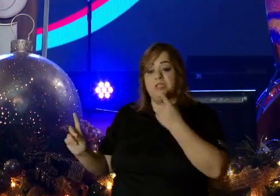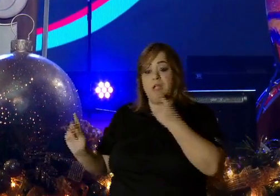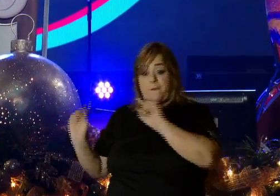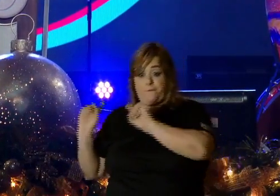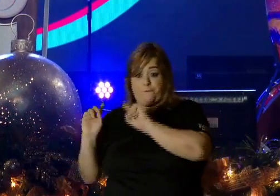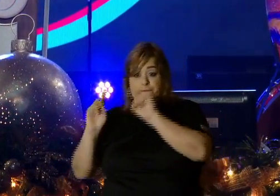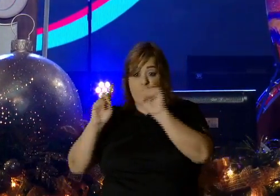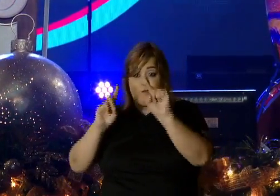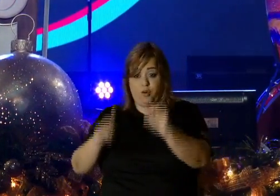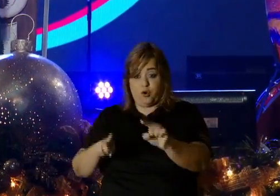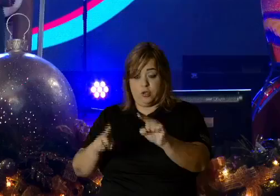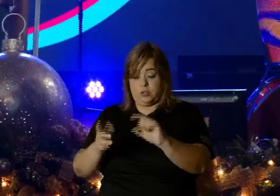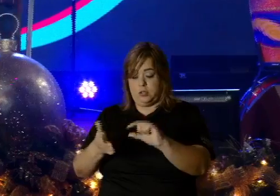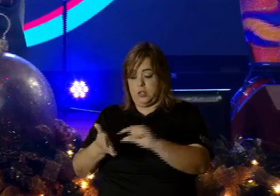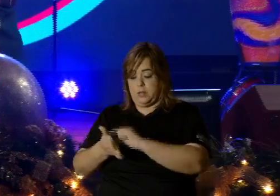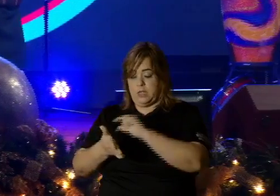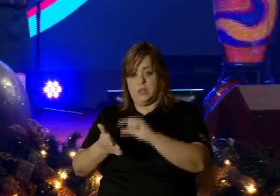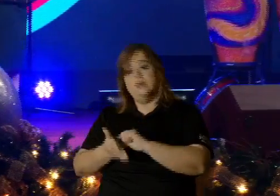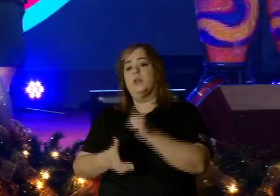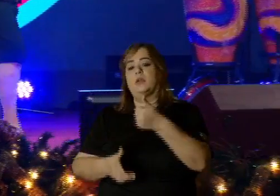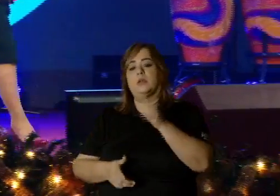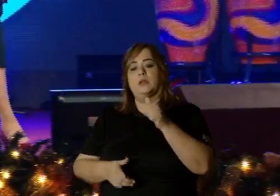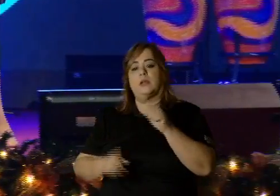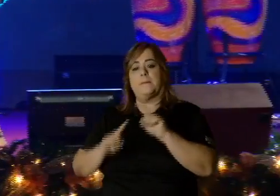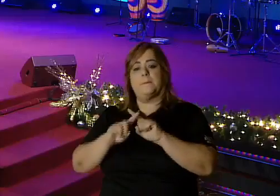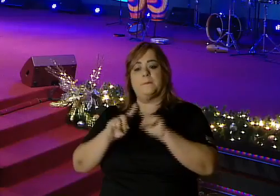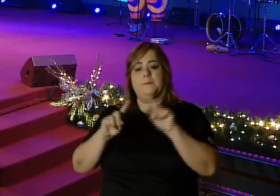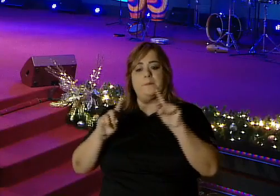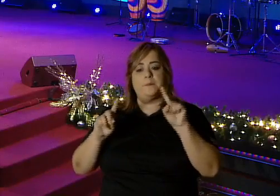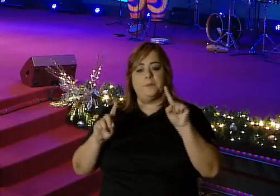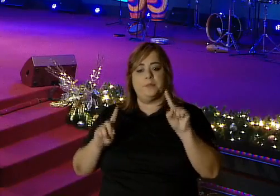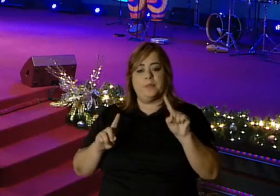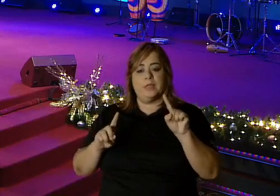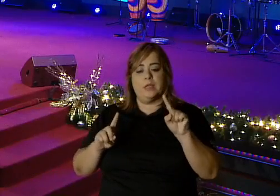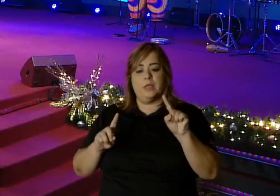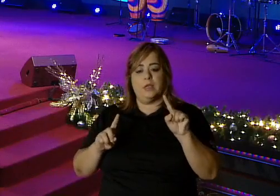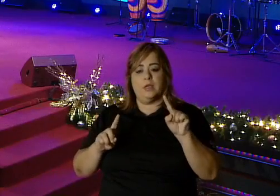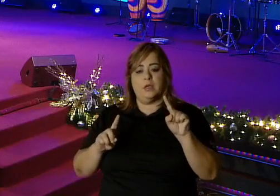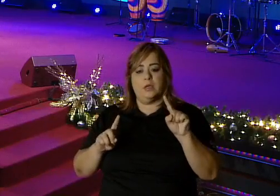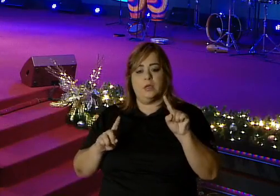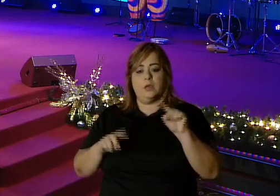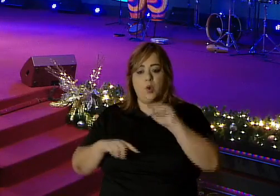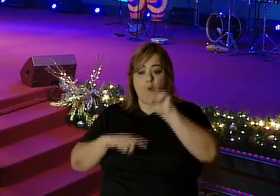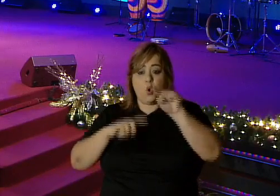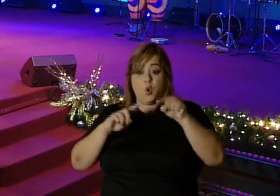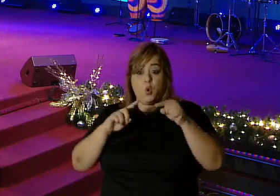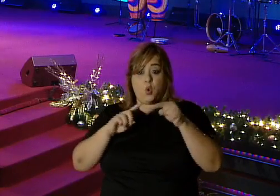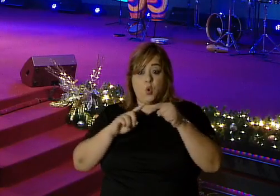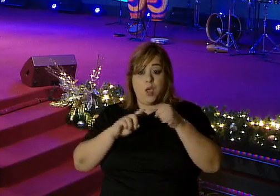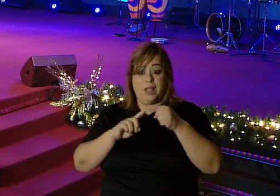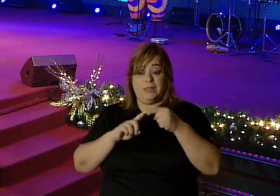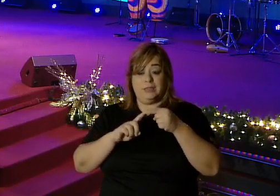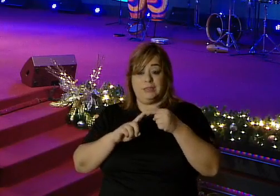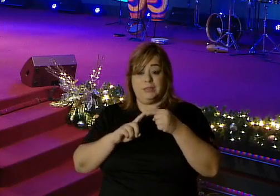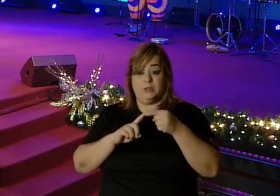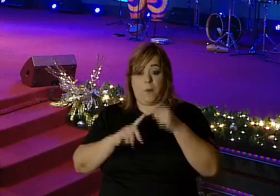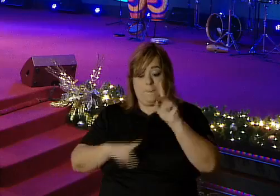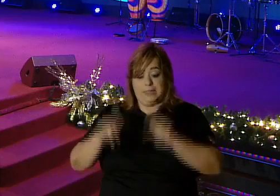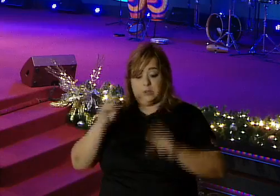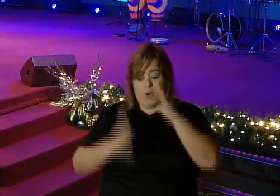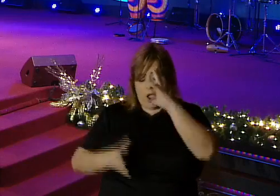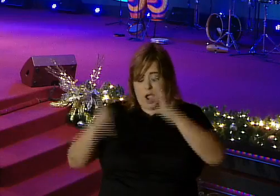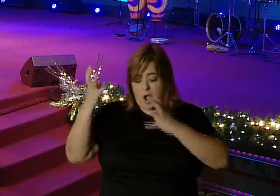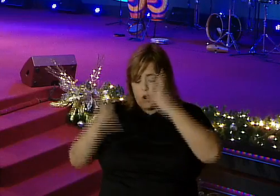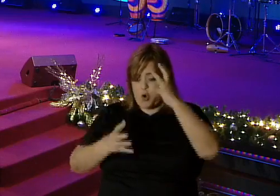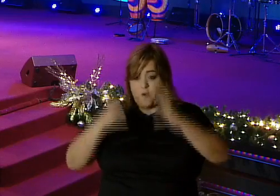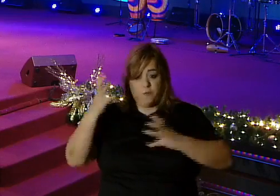verso 10, que quiero ver algo. Pero el que anda de noche tropieza porque no hay luz en él. Verso 11, rapidito. Dicho